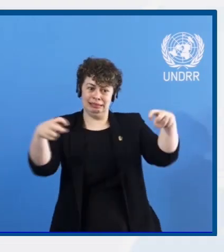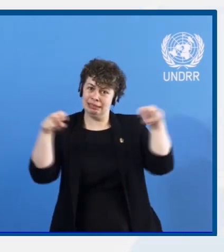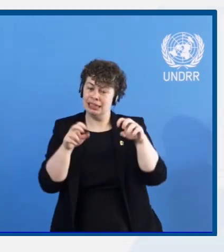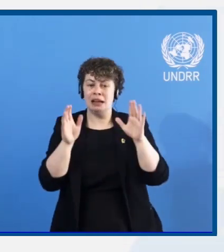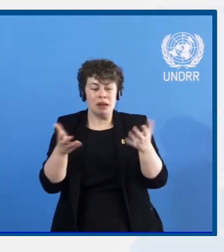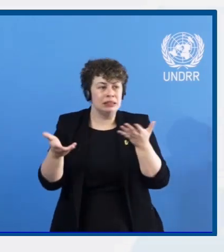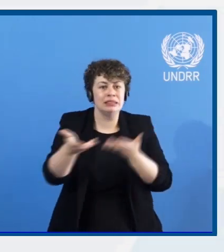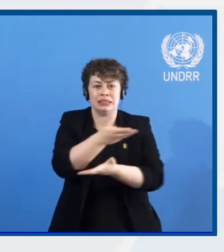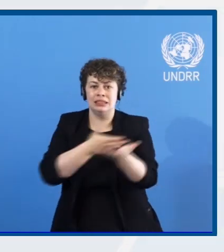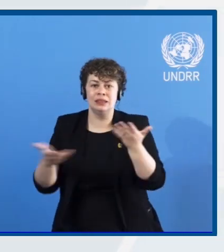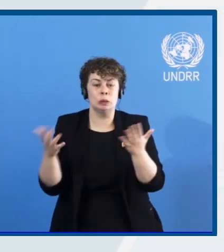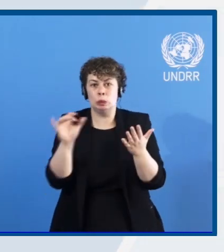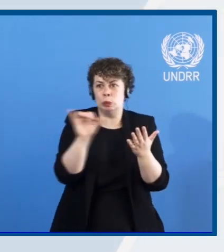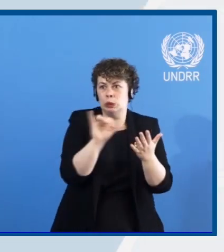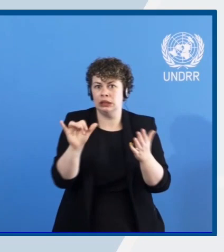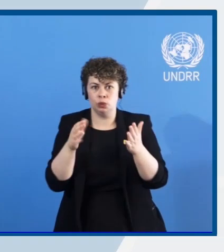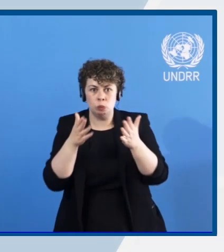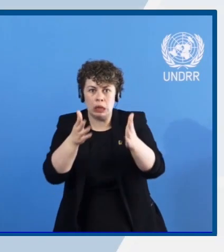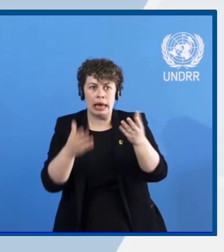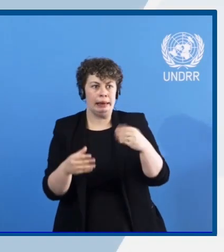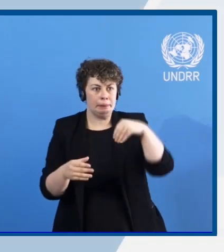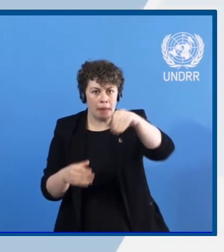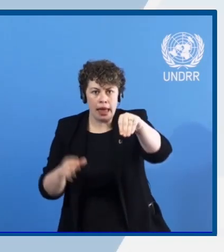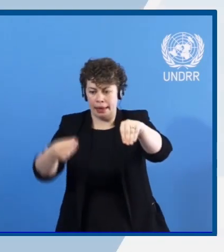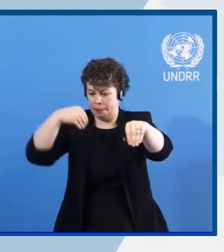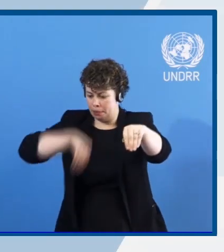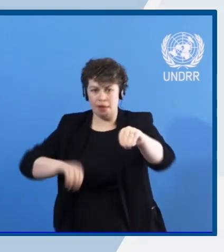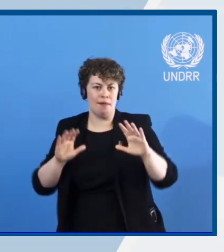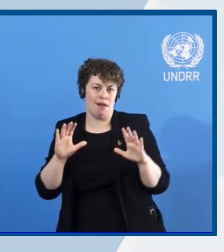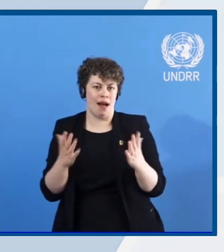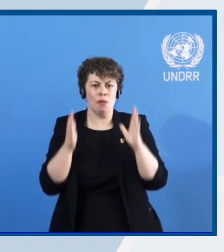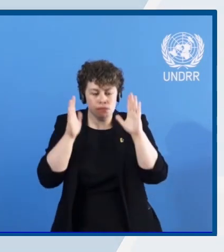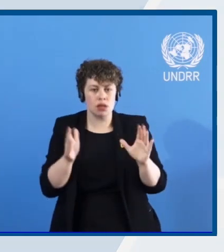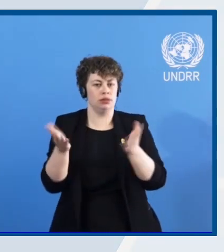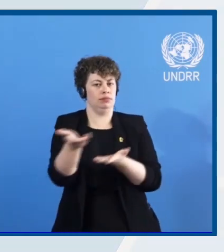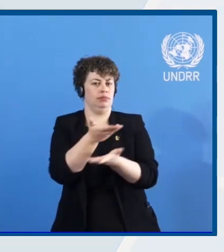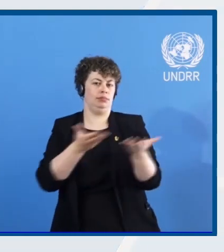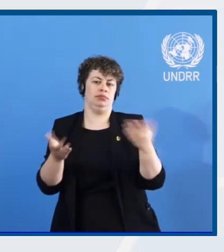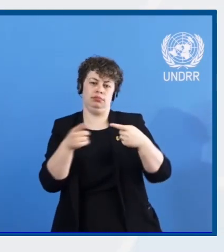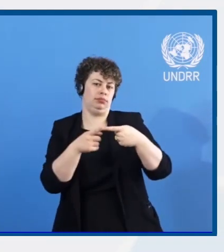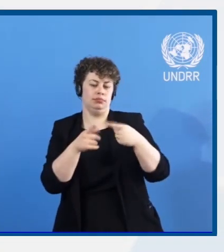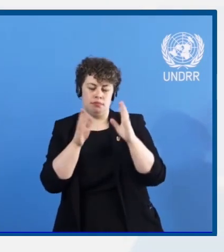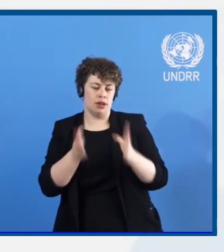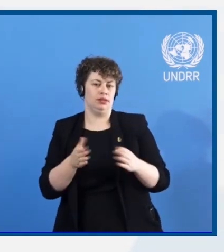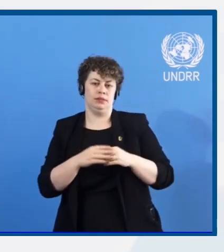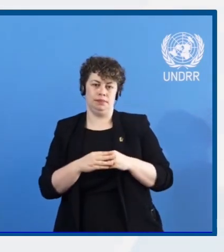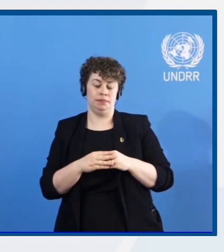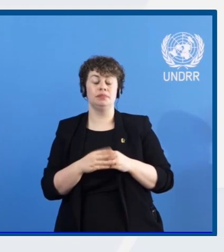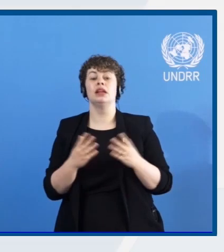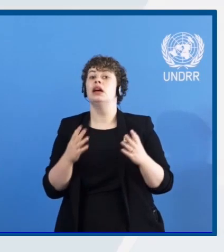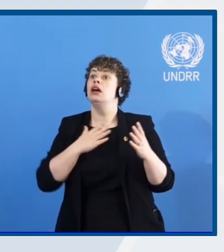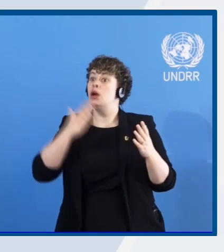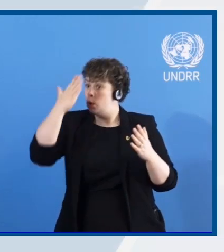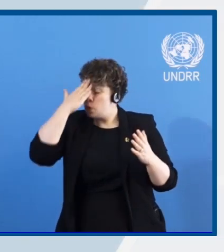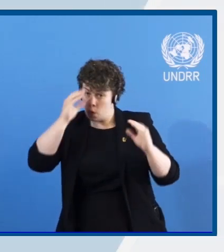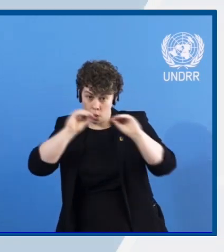donde dentro de ese modelo evidentemente debería estar presente una clarificación muy